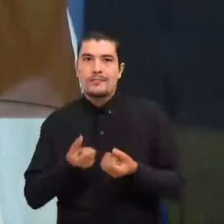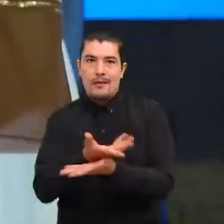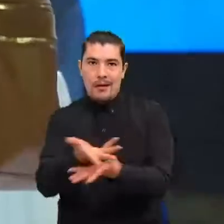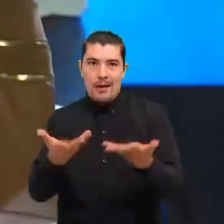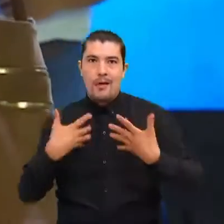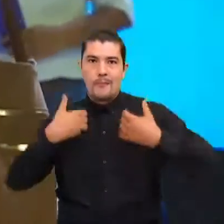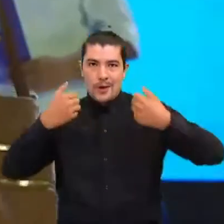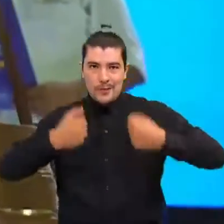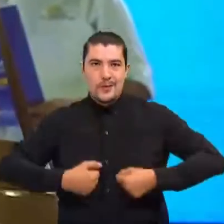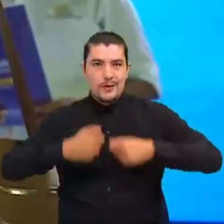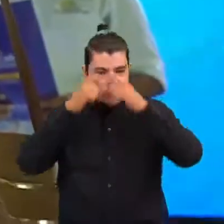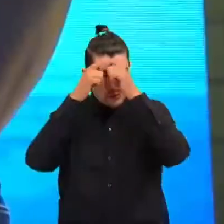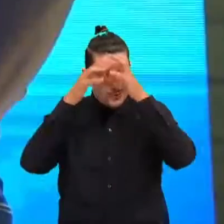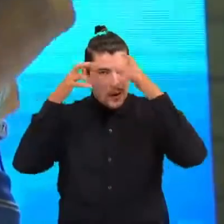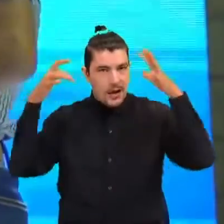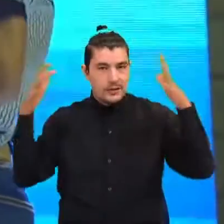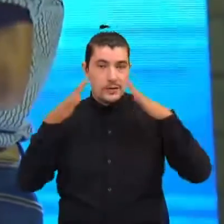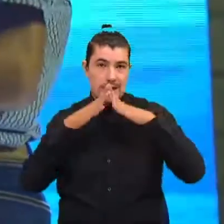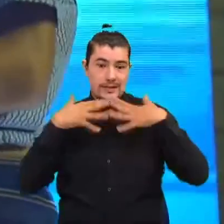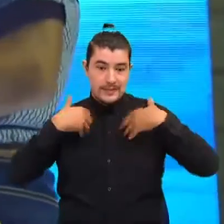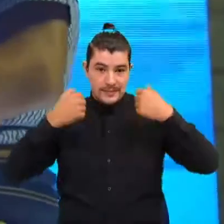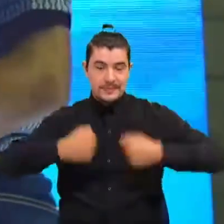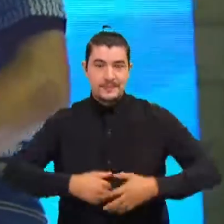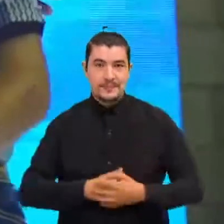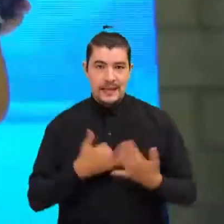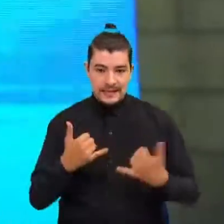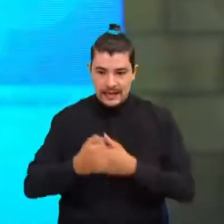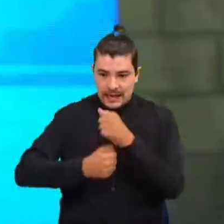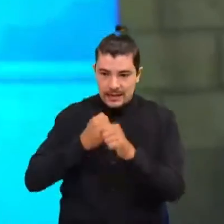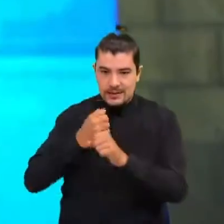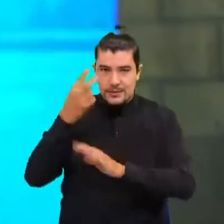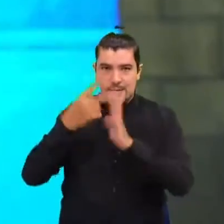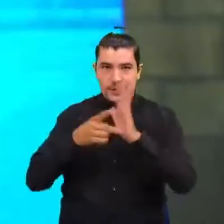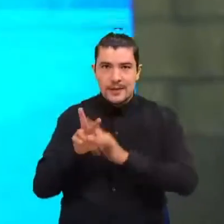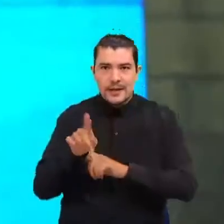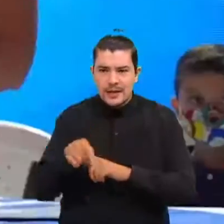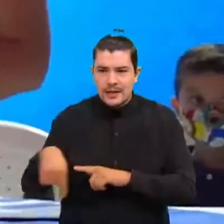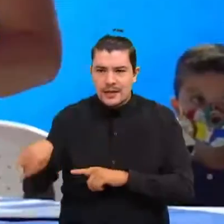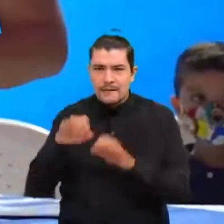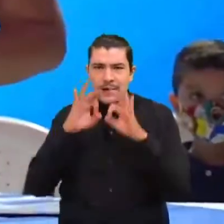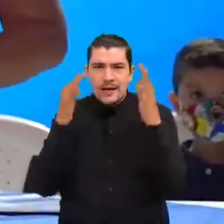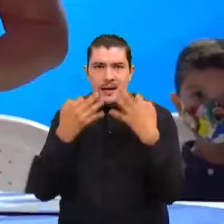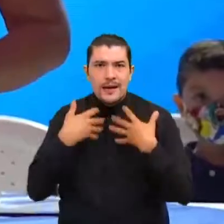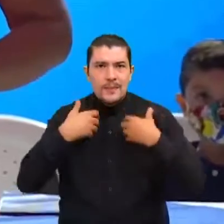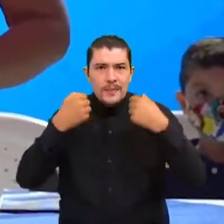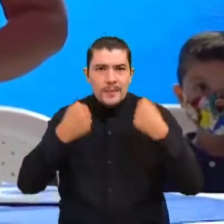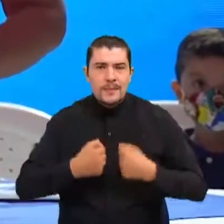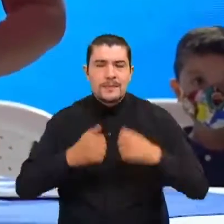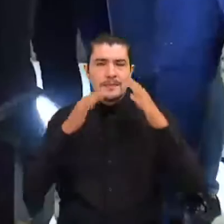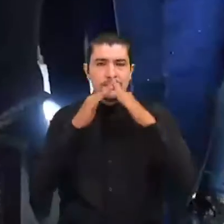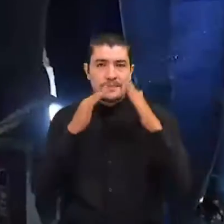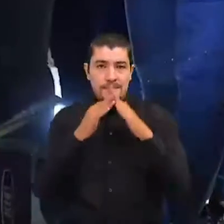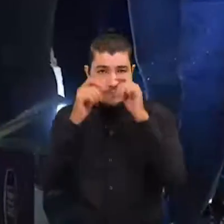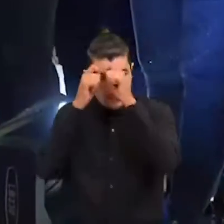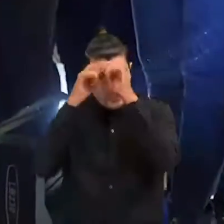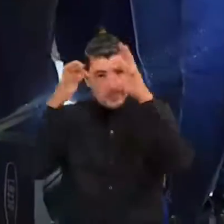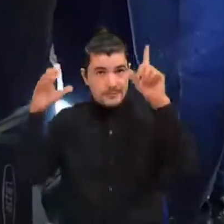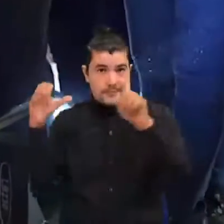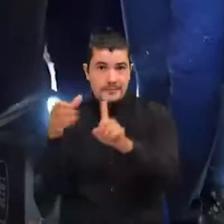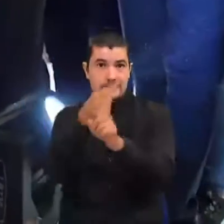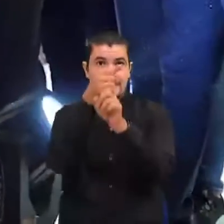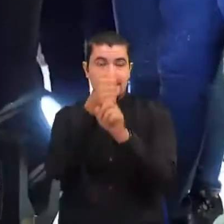estas familias se les hizo realidad este 2021 de tener un techo propio, gracias al proyecto de vivienda de interés